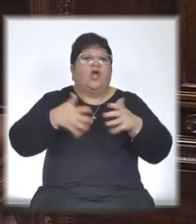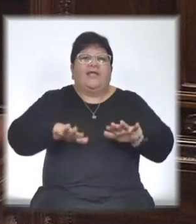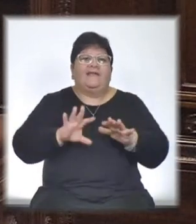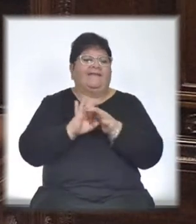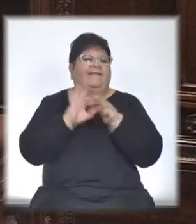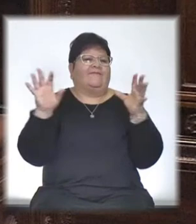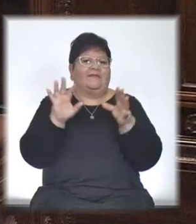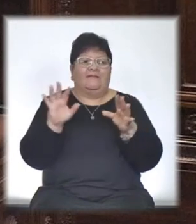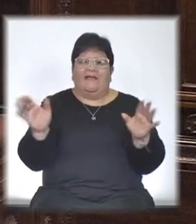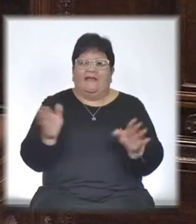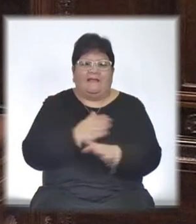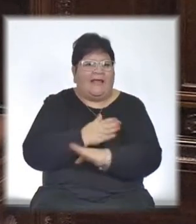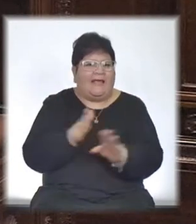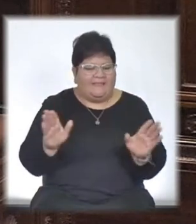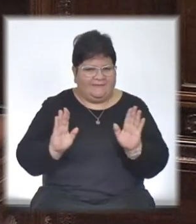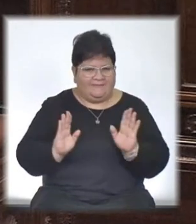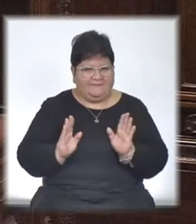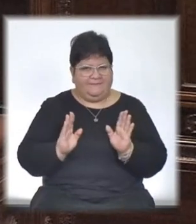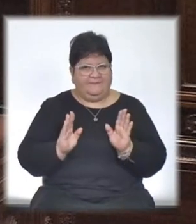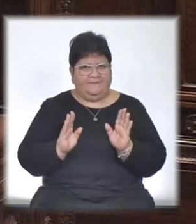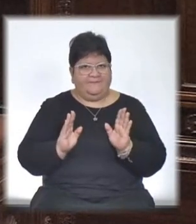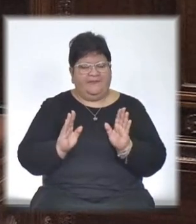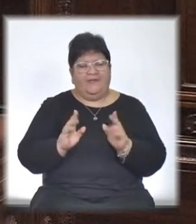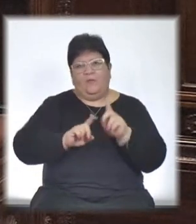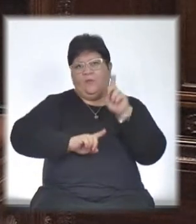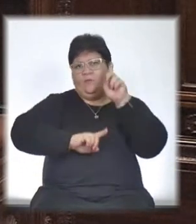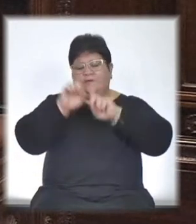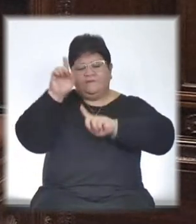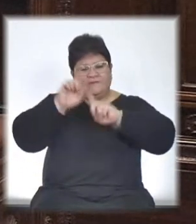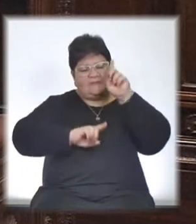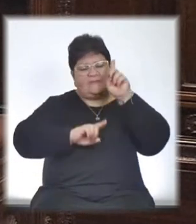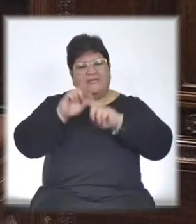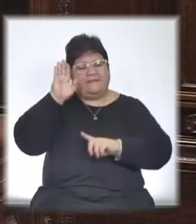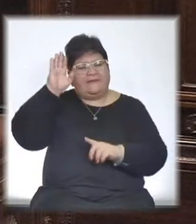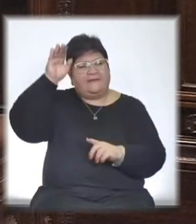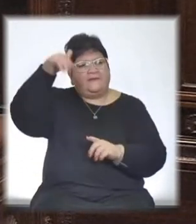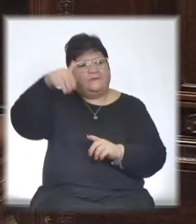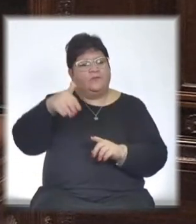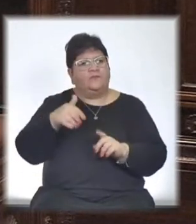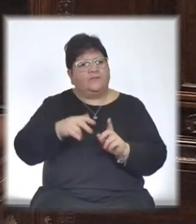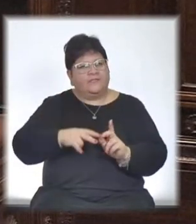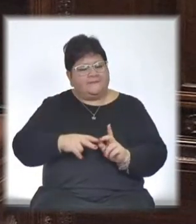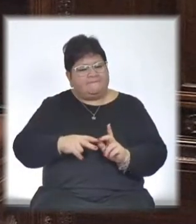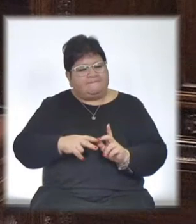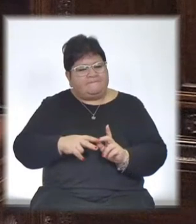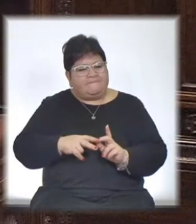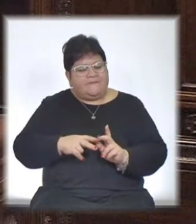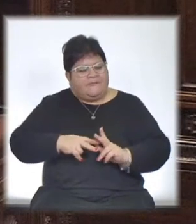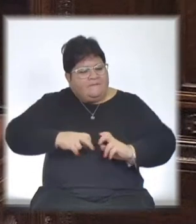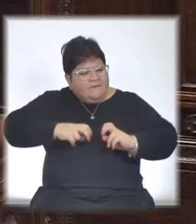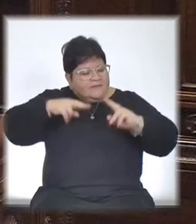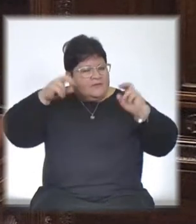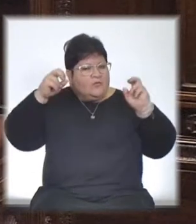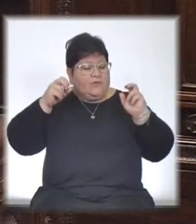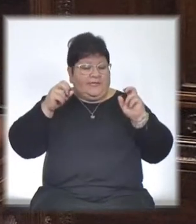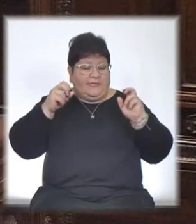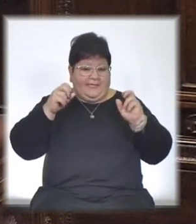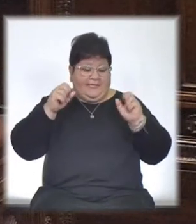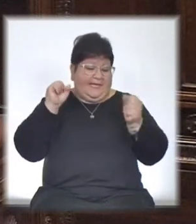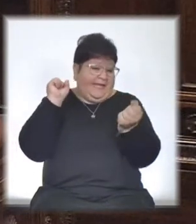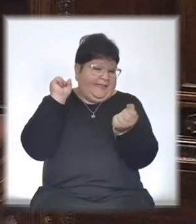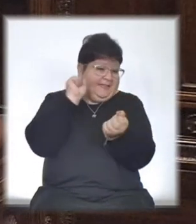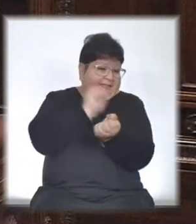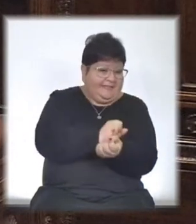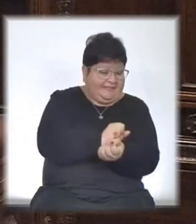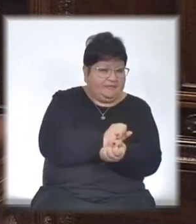sustento a la definición que la Universidad de la República realiza, la cual afirma que la detención masiva de personas y su